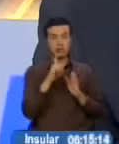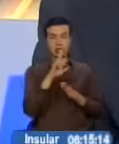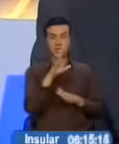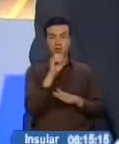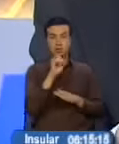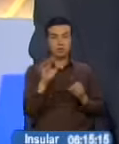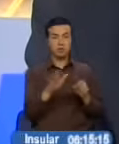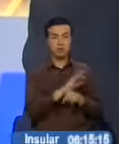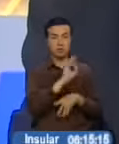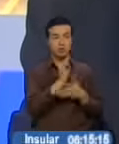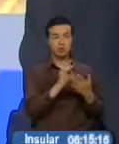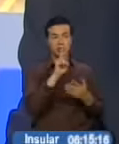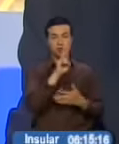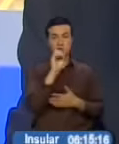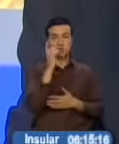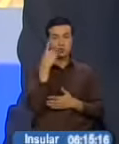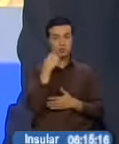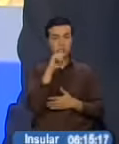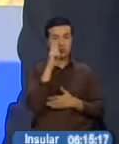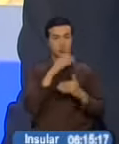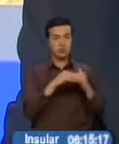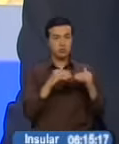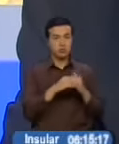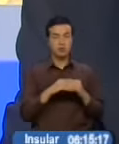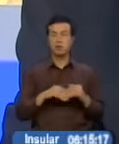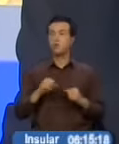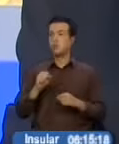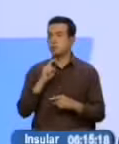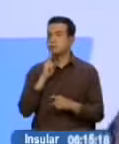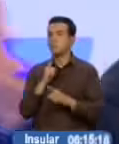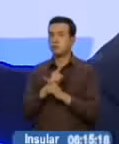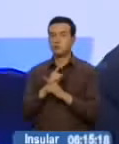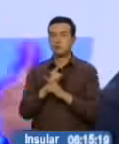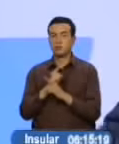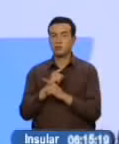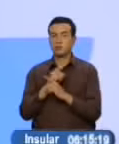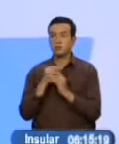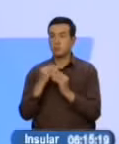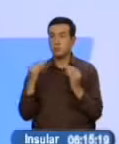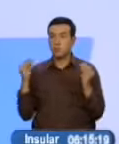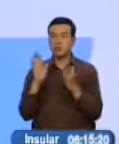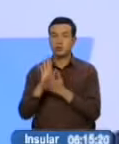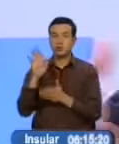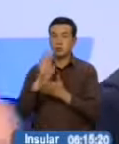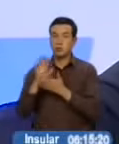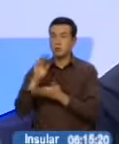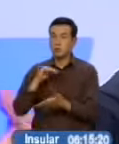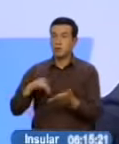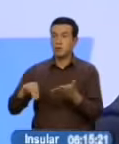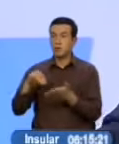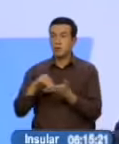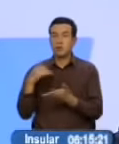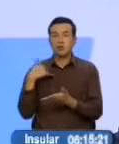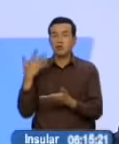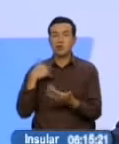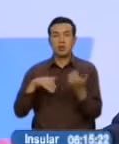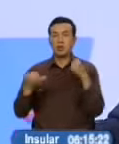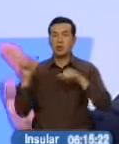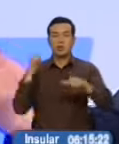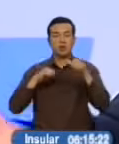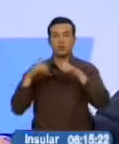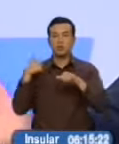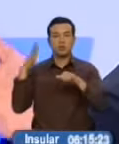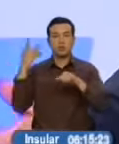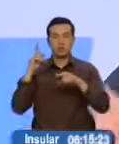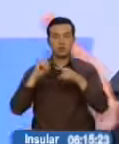150, en total 200 millones de dólares. Sí, prácticamente la mayoría de las escuelas de Manabí, por ejemplo, no tenían laboratorios